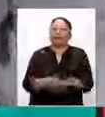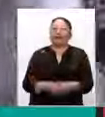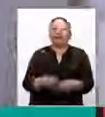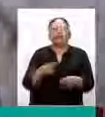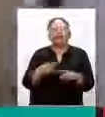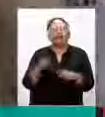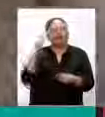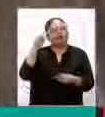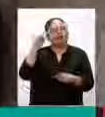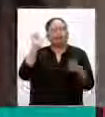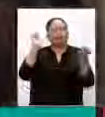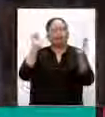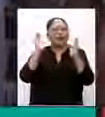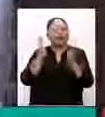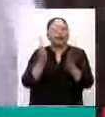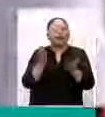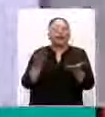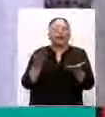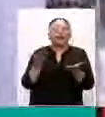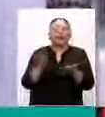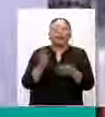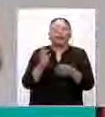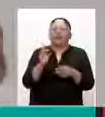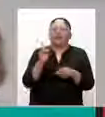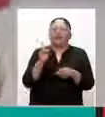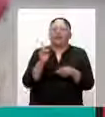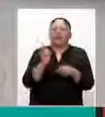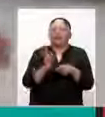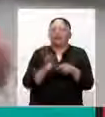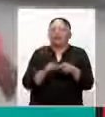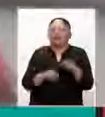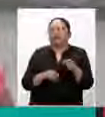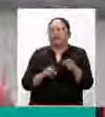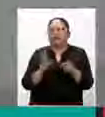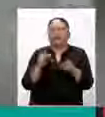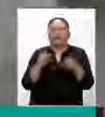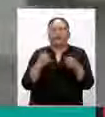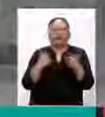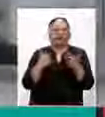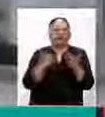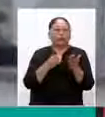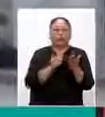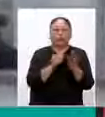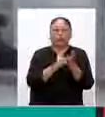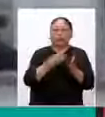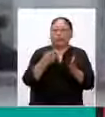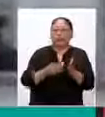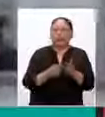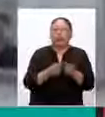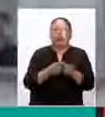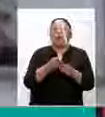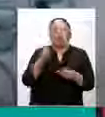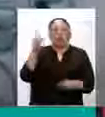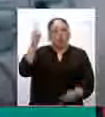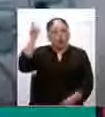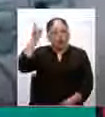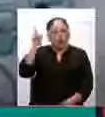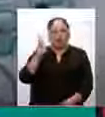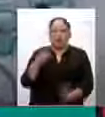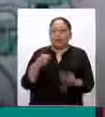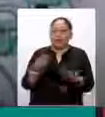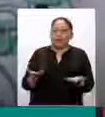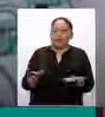ser pues proporcional, no llega a tener o a tener una consecuencia lógica respecto a